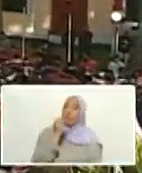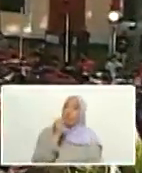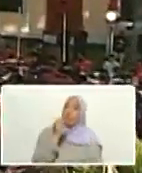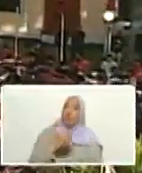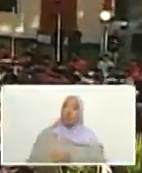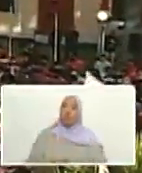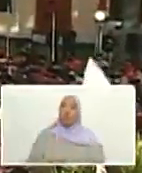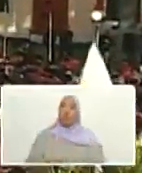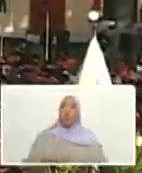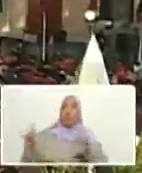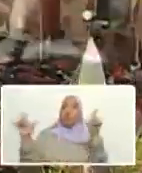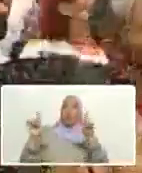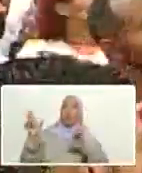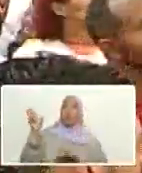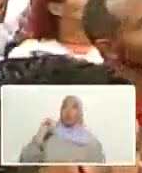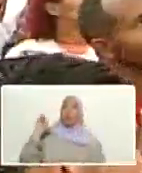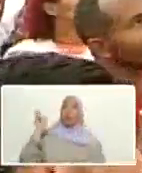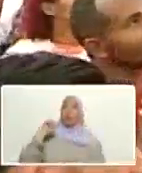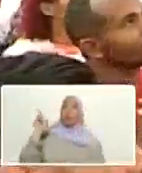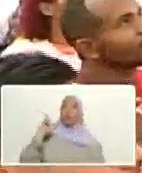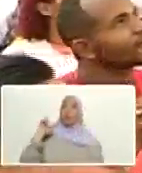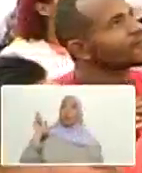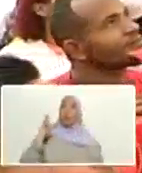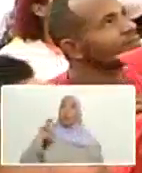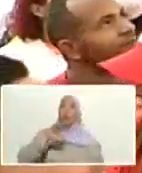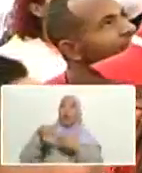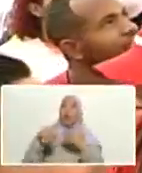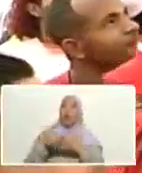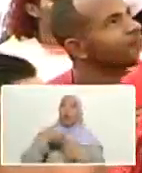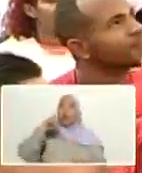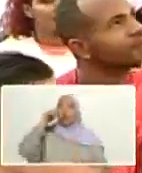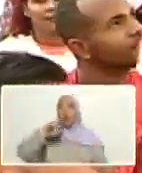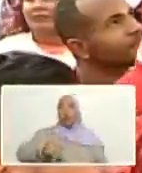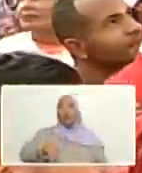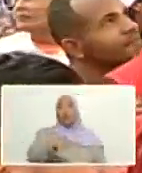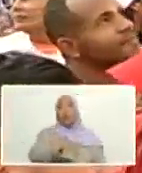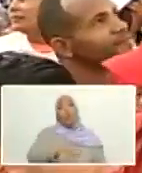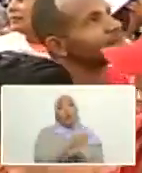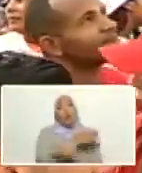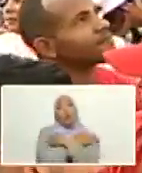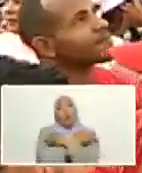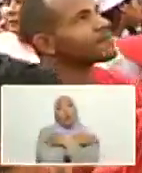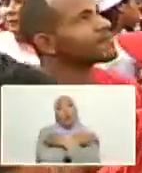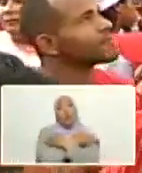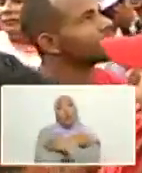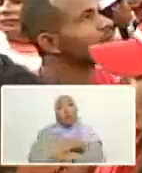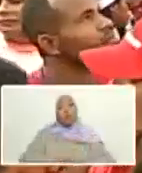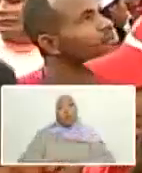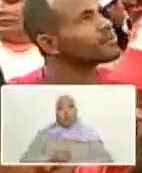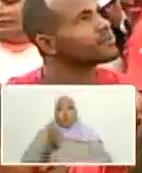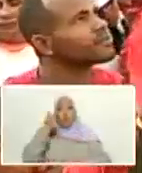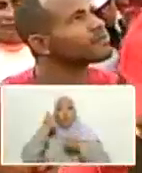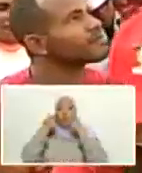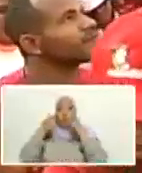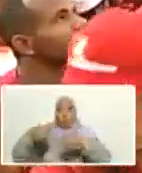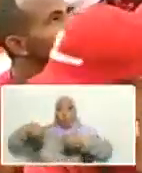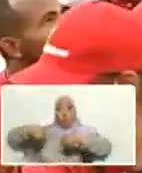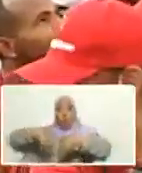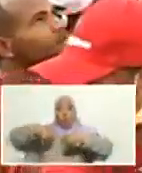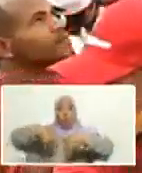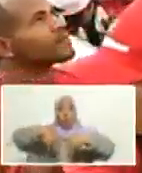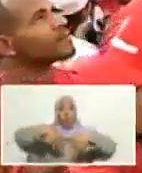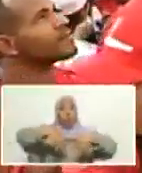nacional de radio y televisión a todo nuestro pueblo por la demostración que han dado hoy